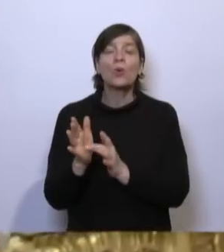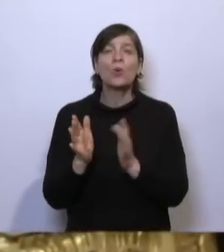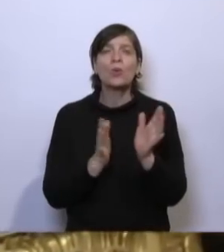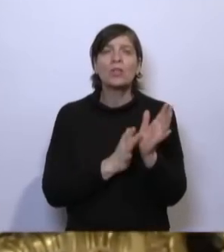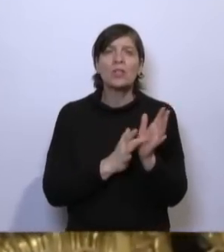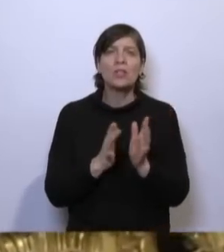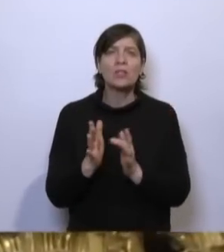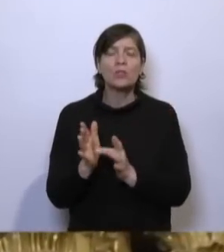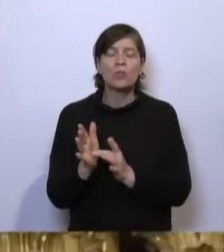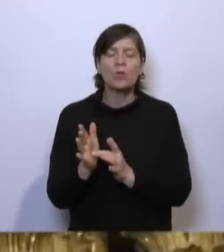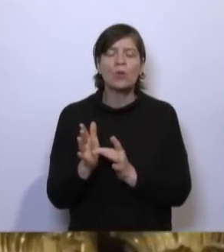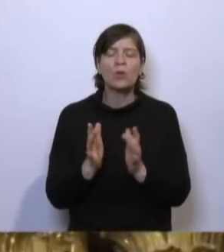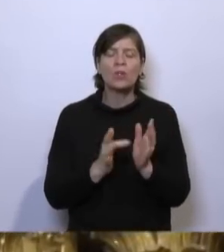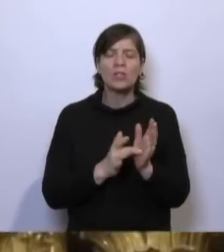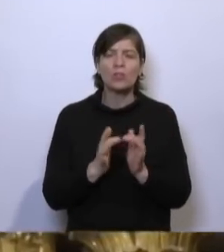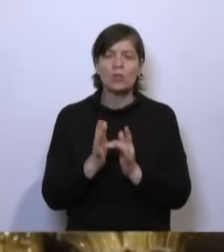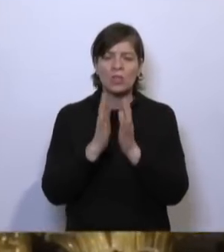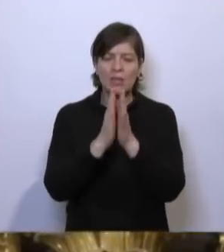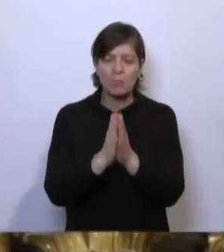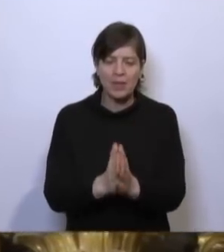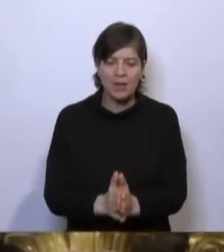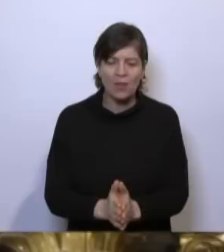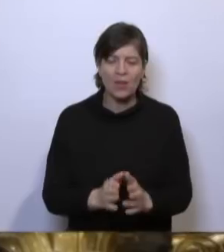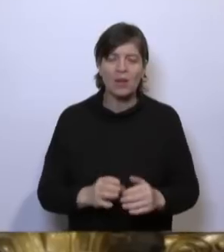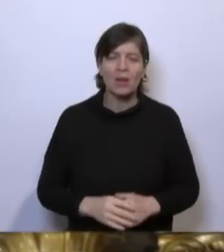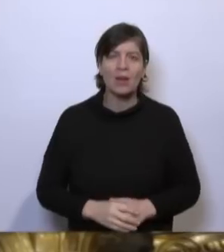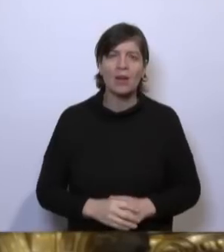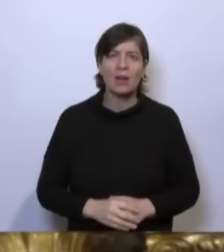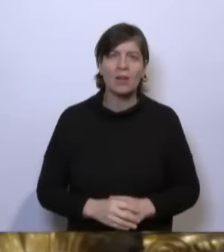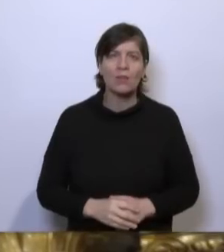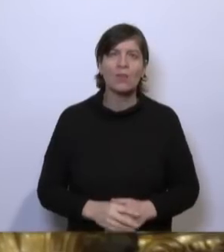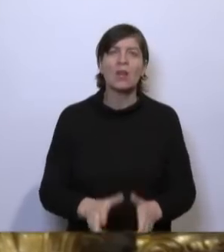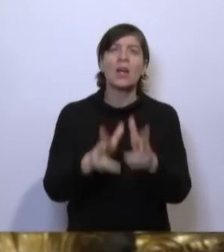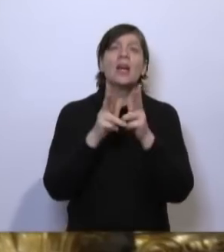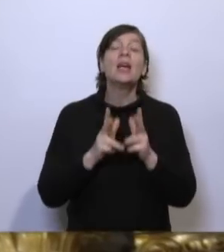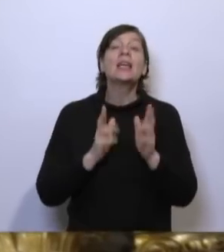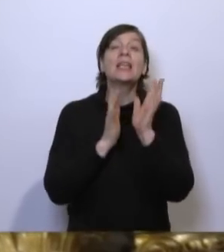Cristo, Cristo, Cristo, ten piedad.